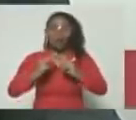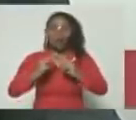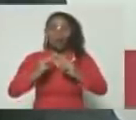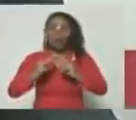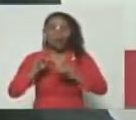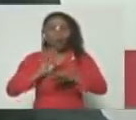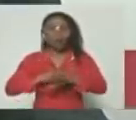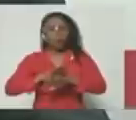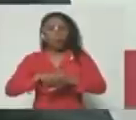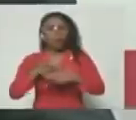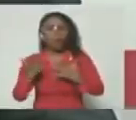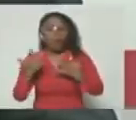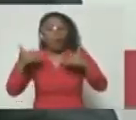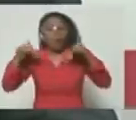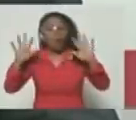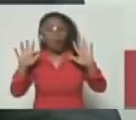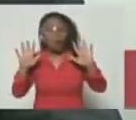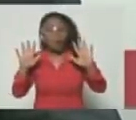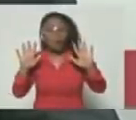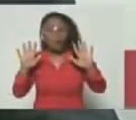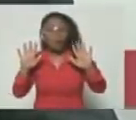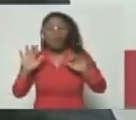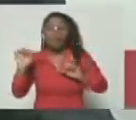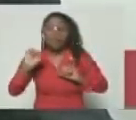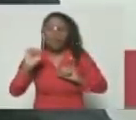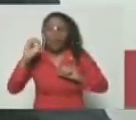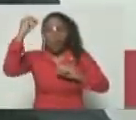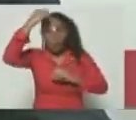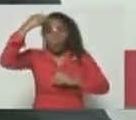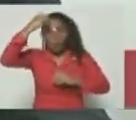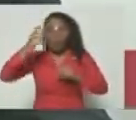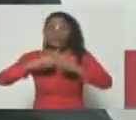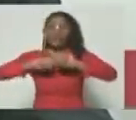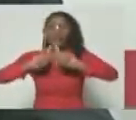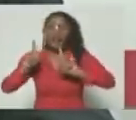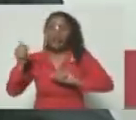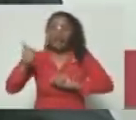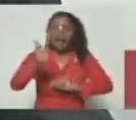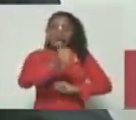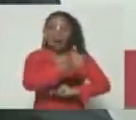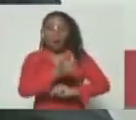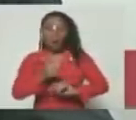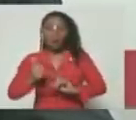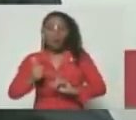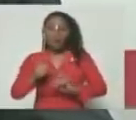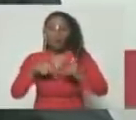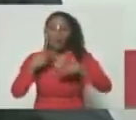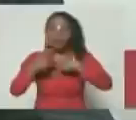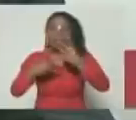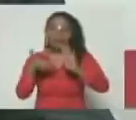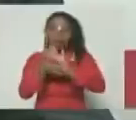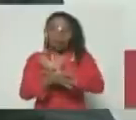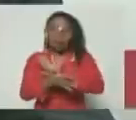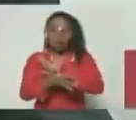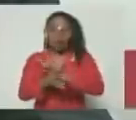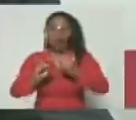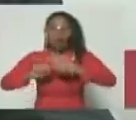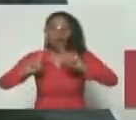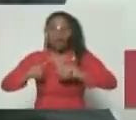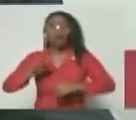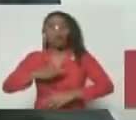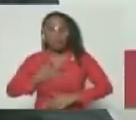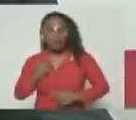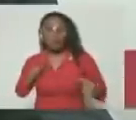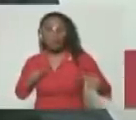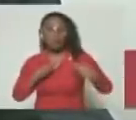aun cuando somos adversarios, aquí nos encontramos personas de muy diferente opinión política, los adversarios pueden